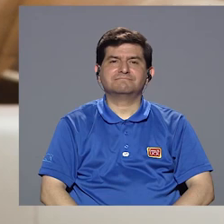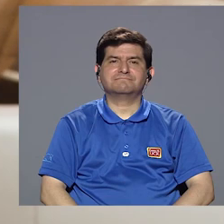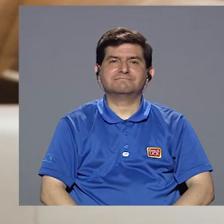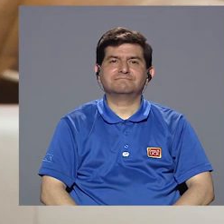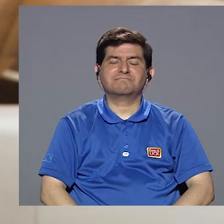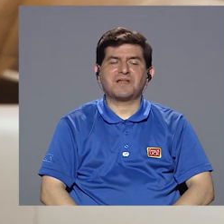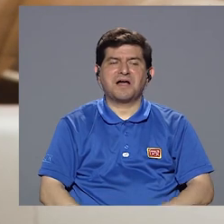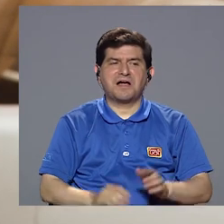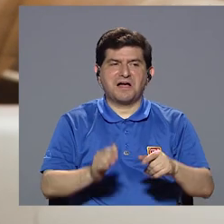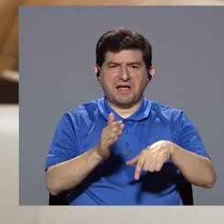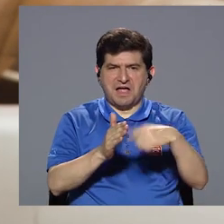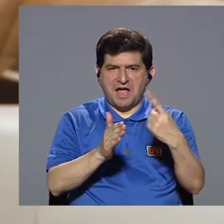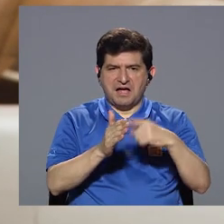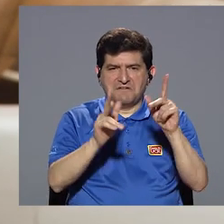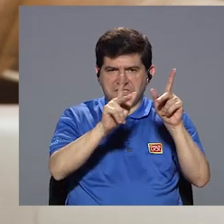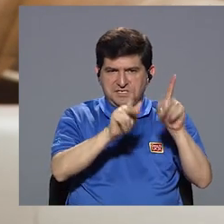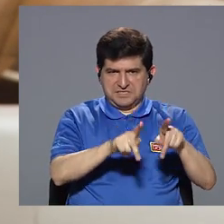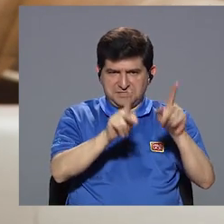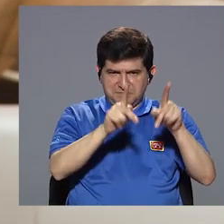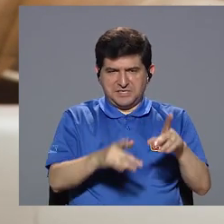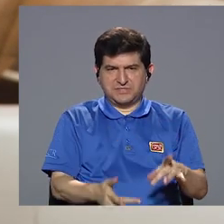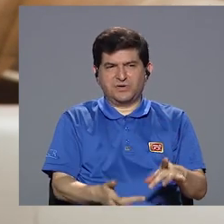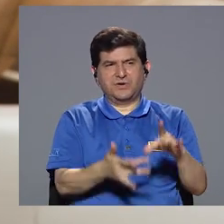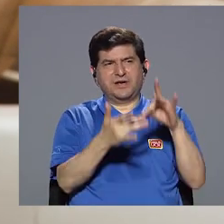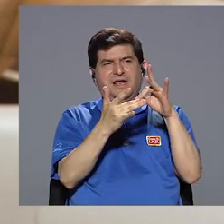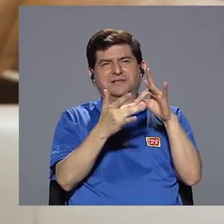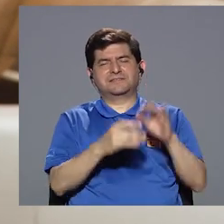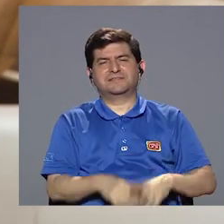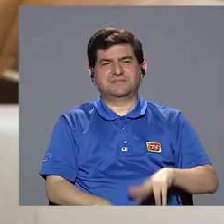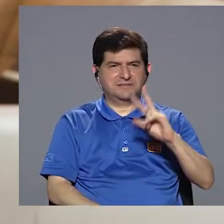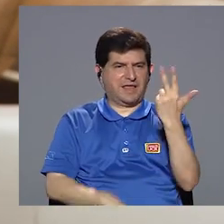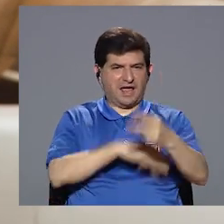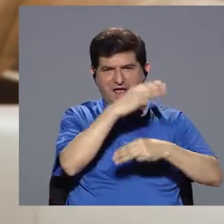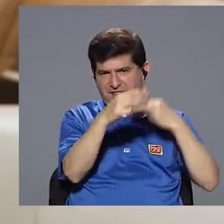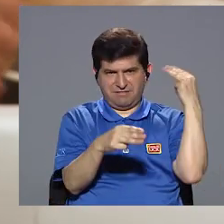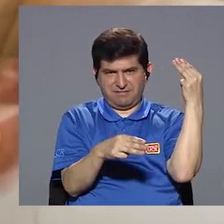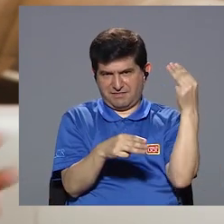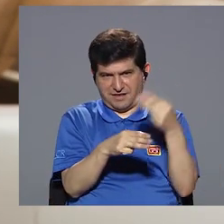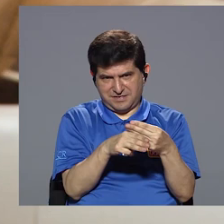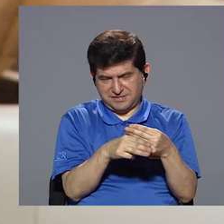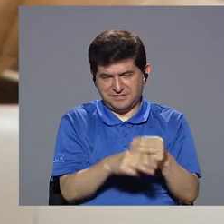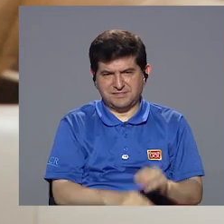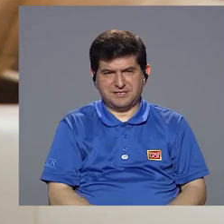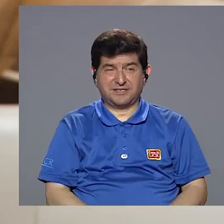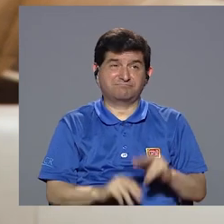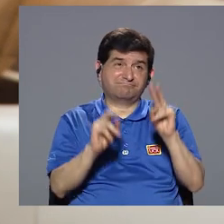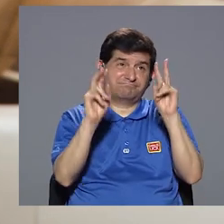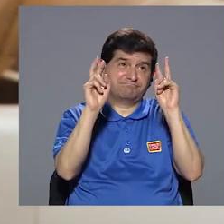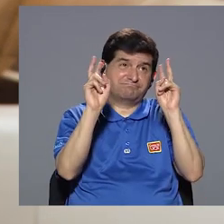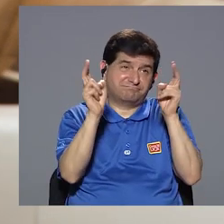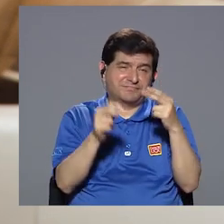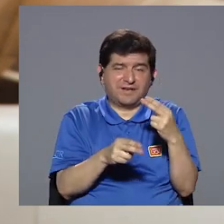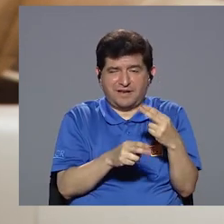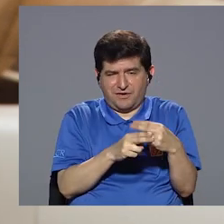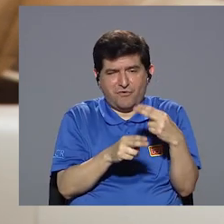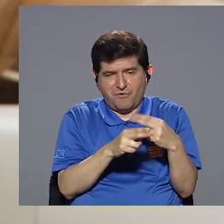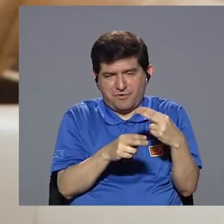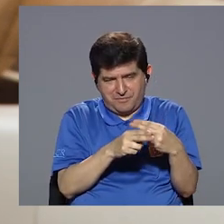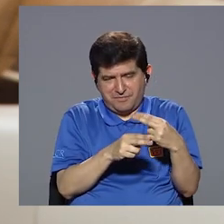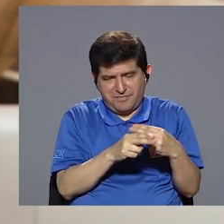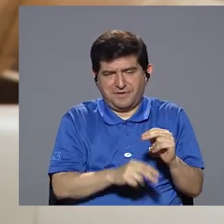personas sobre todo en el tercer mundo lo que se ha llamado